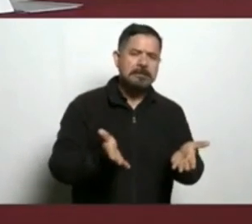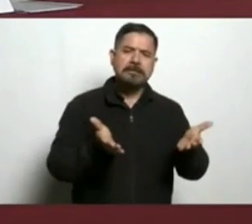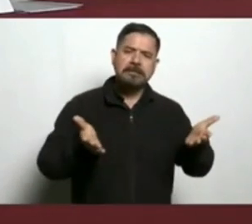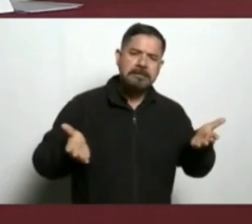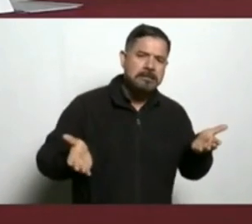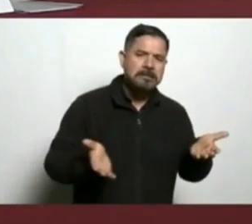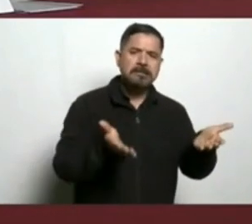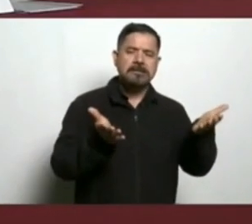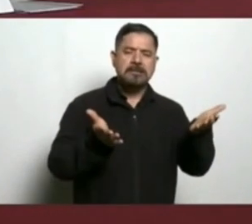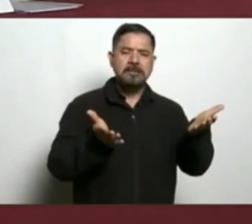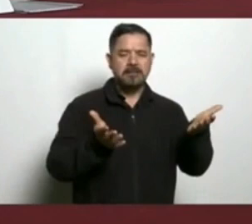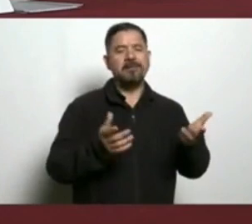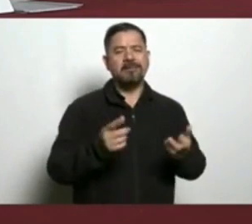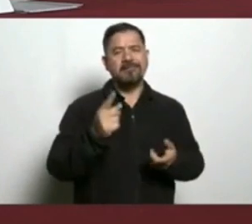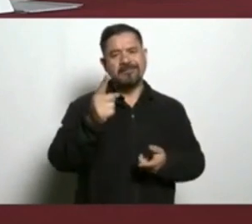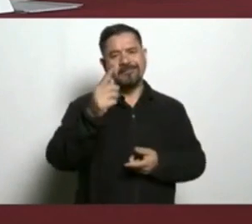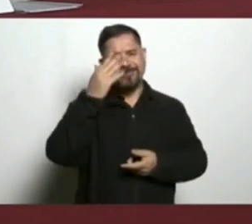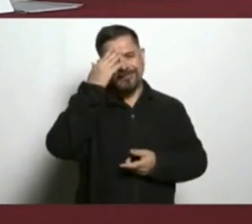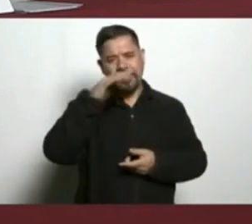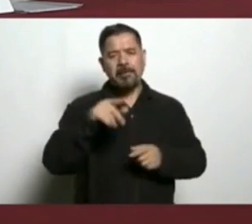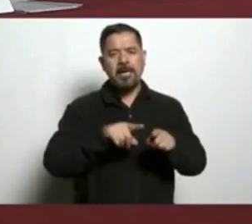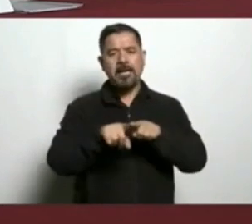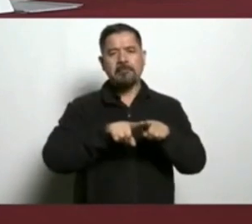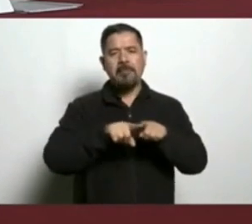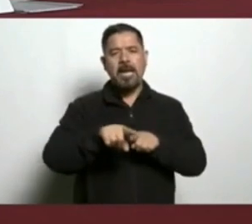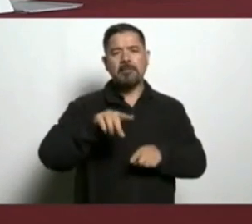por los magonistas,